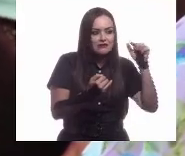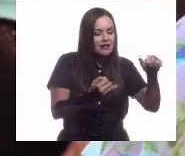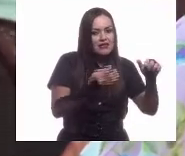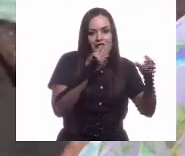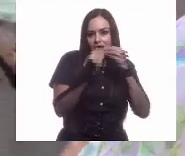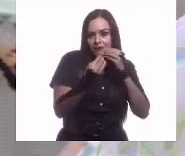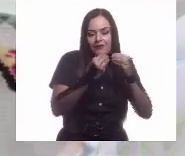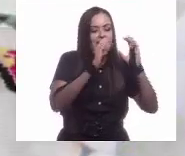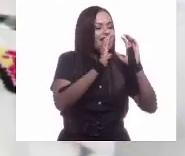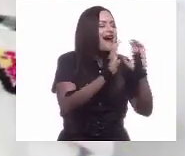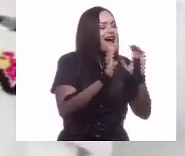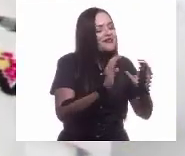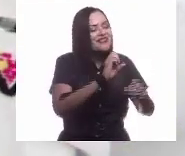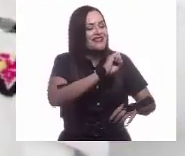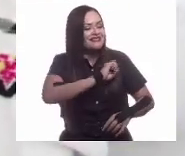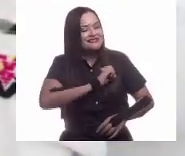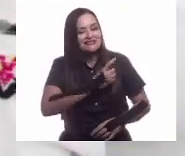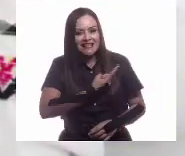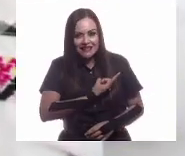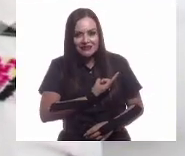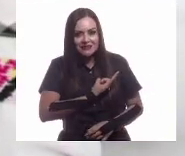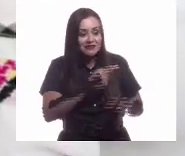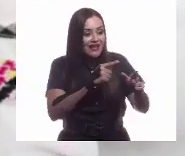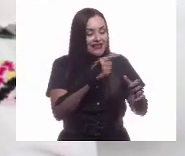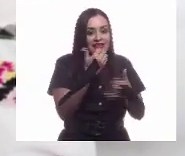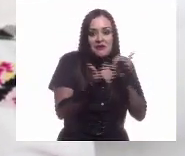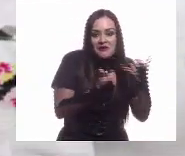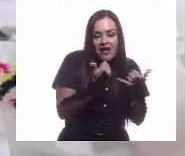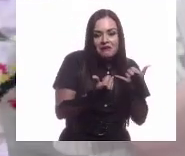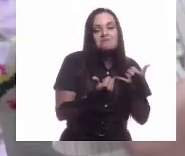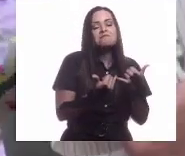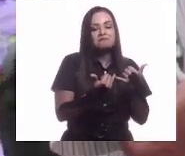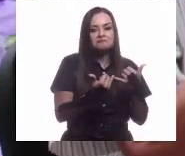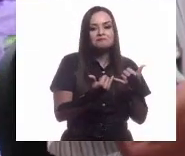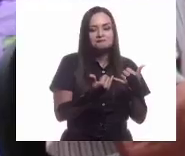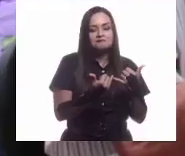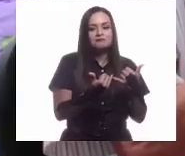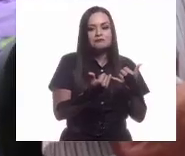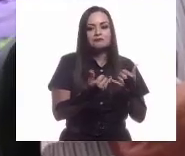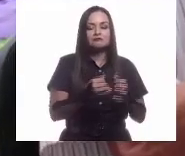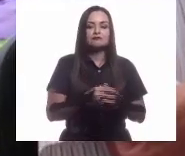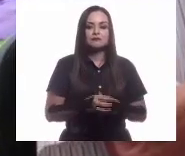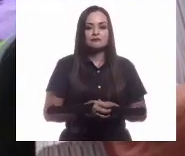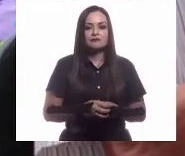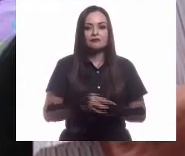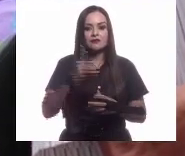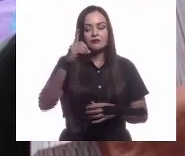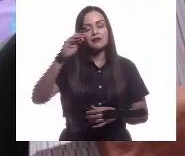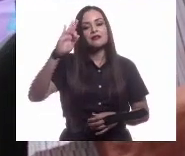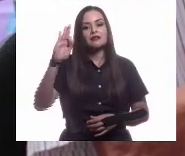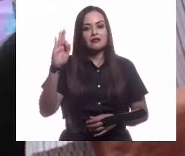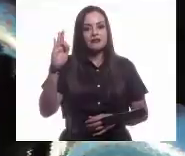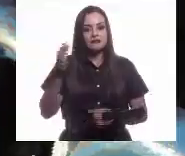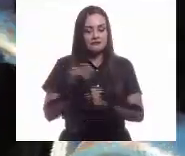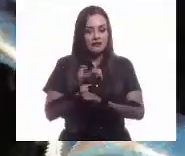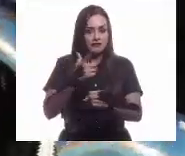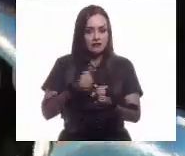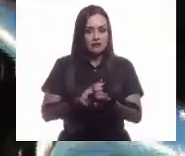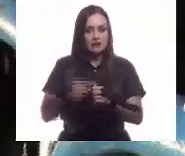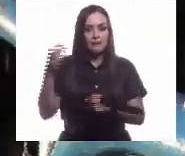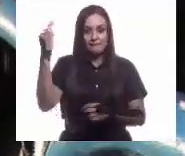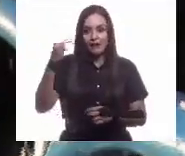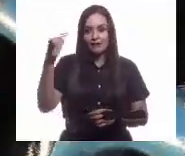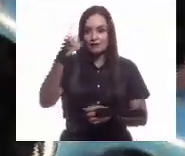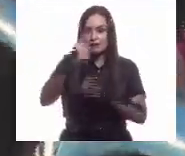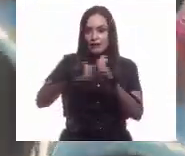alimentación, cuidado, salud y recreación. Organizado por el sistema estatal DIF, en el mes de marzo